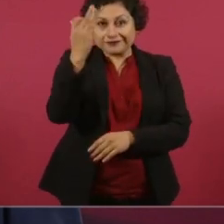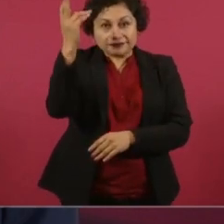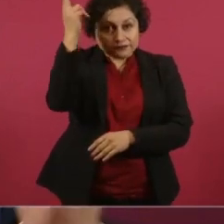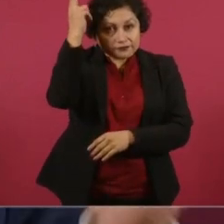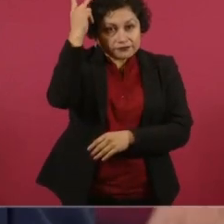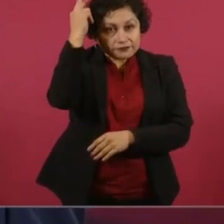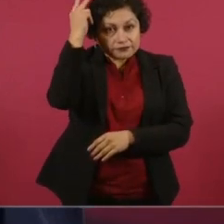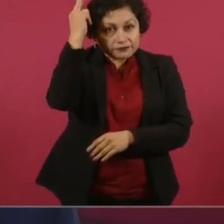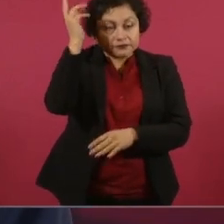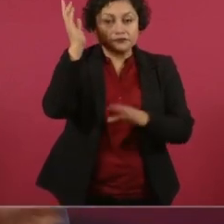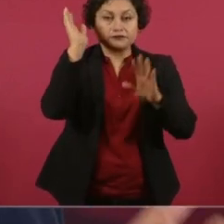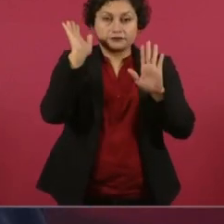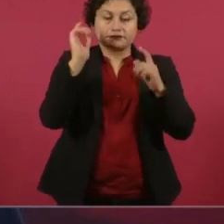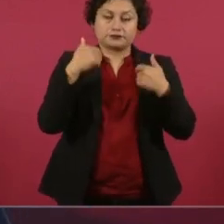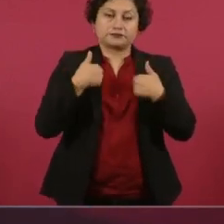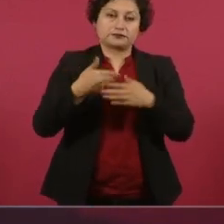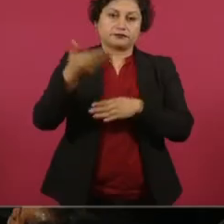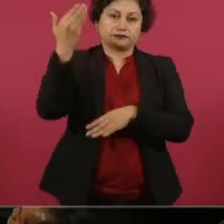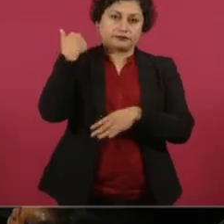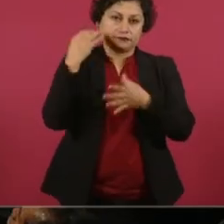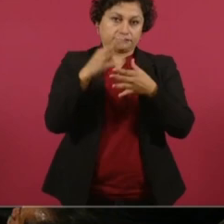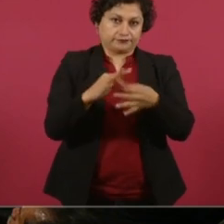Ya lo he dicho en otras ocasiones, pero